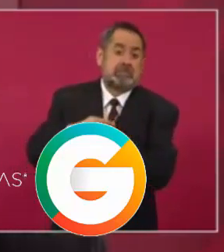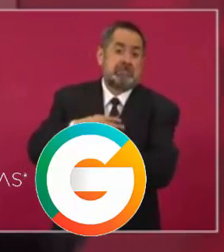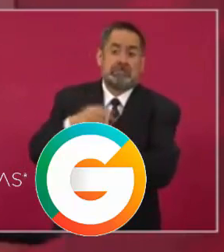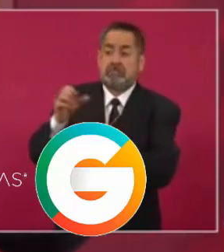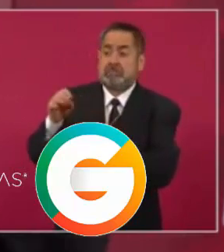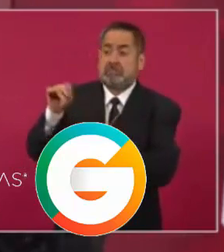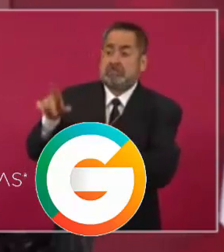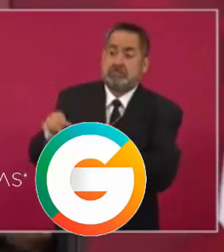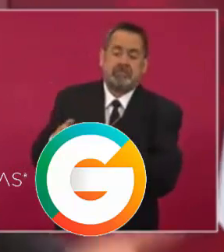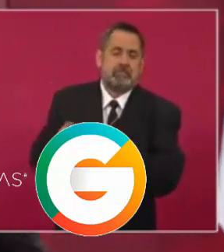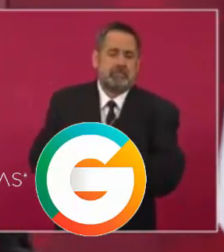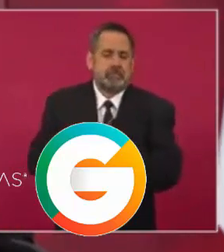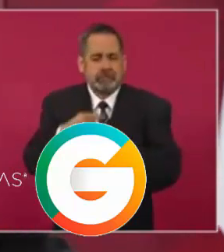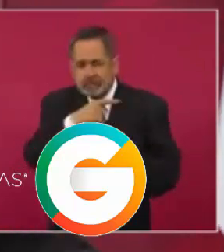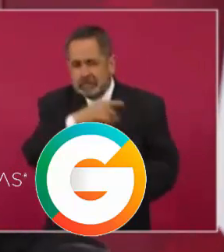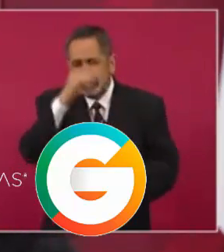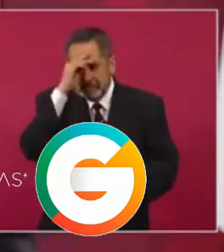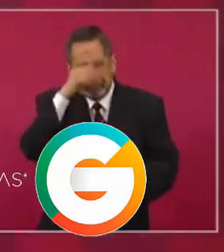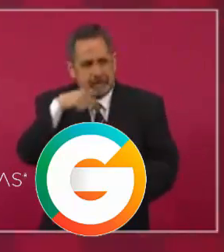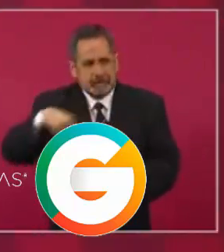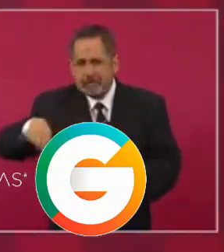porque cree que somos iguales. No,